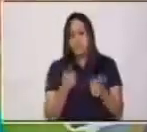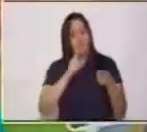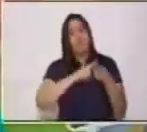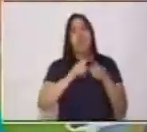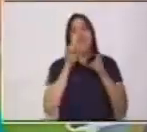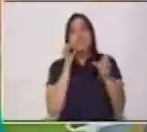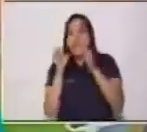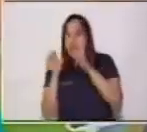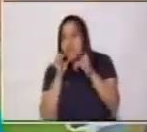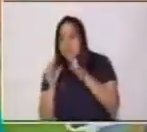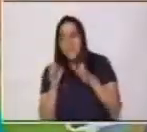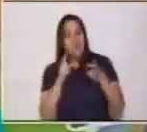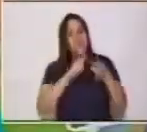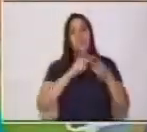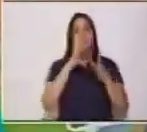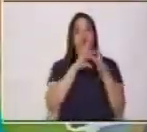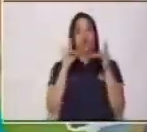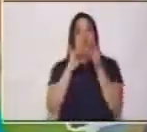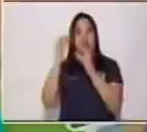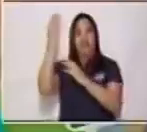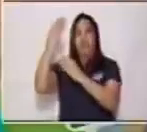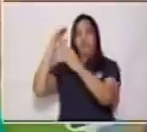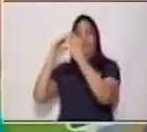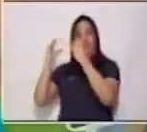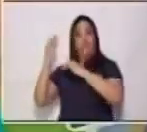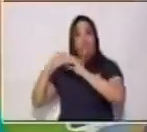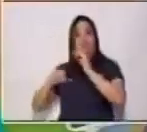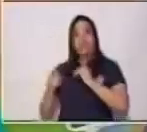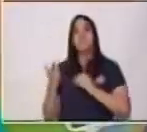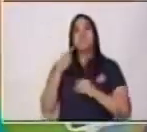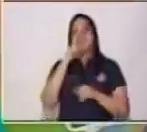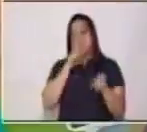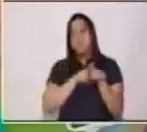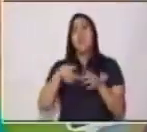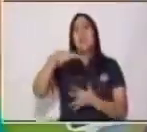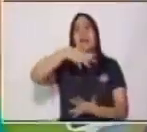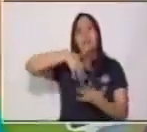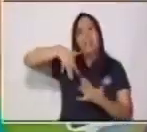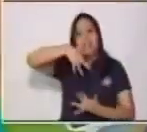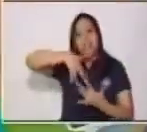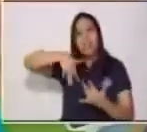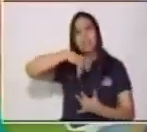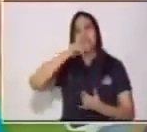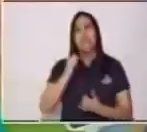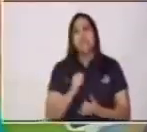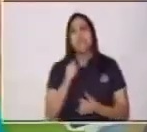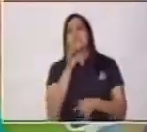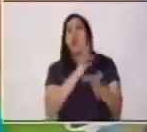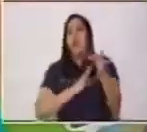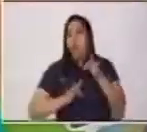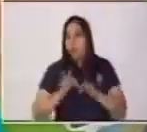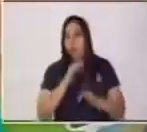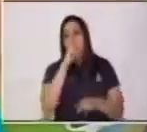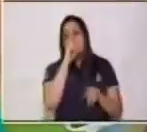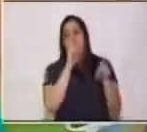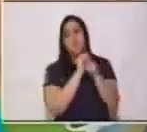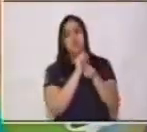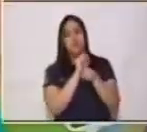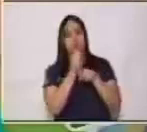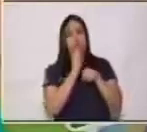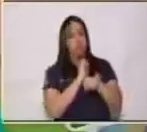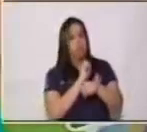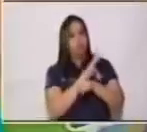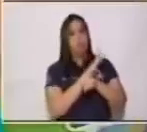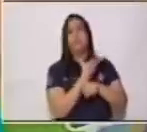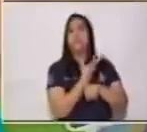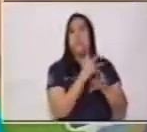en los comentarios, incluso en redes sociales también podemos encontrar tramas conversacionales o por medio de mensajes de texto o en